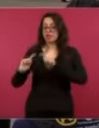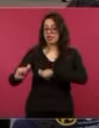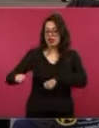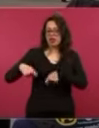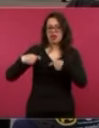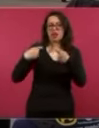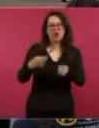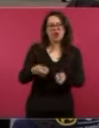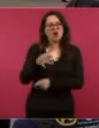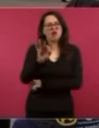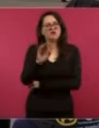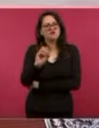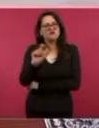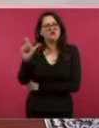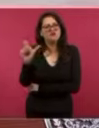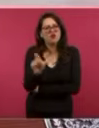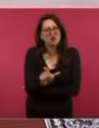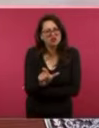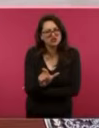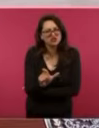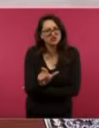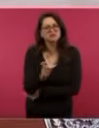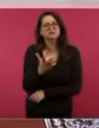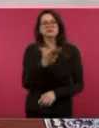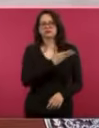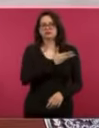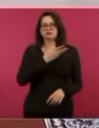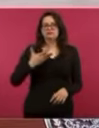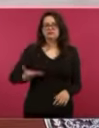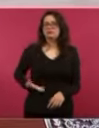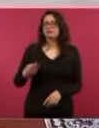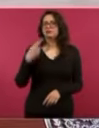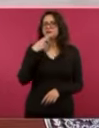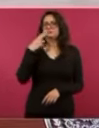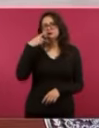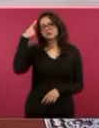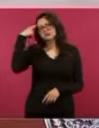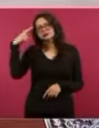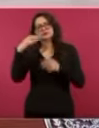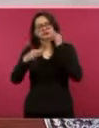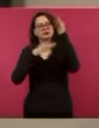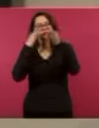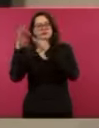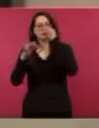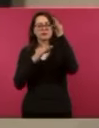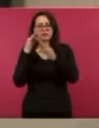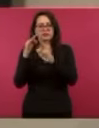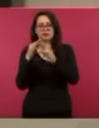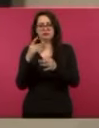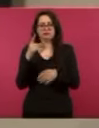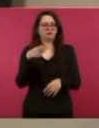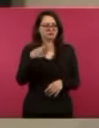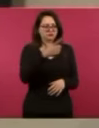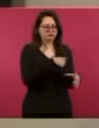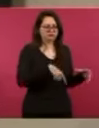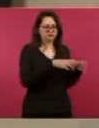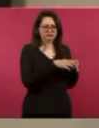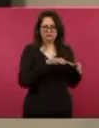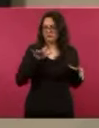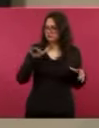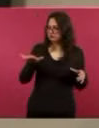su campaña presidencial. Y como la desmintieron los verdaderos herederos de los derechos, no le quedó más que